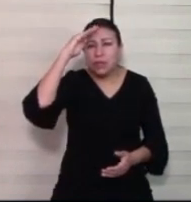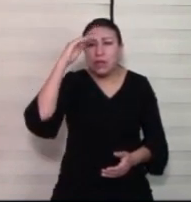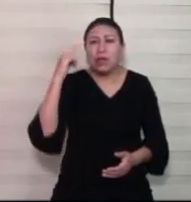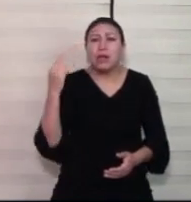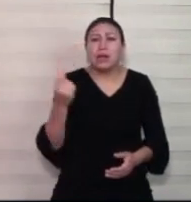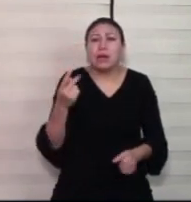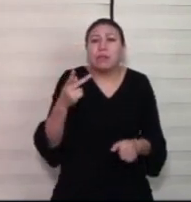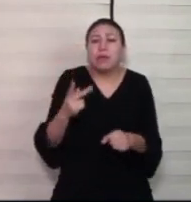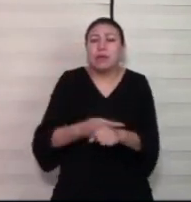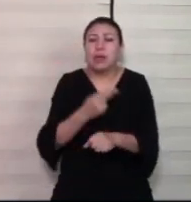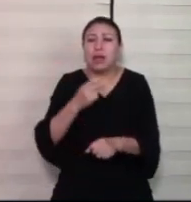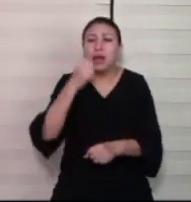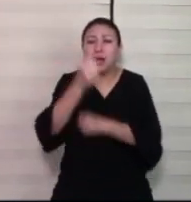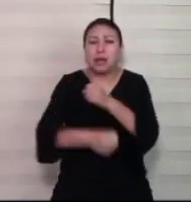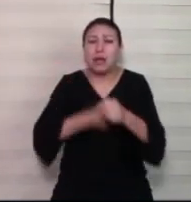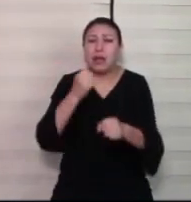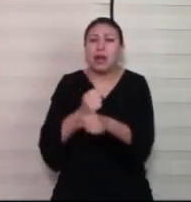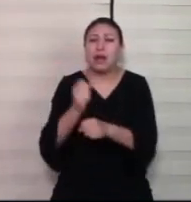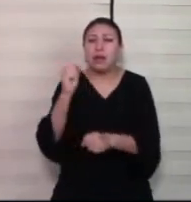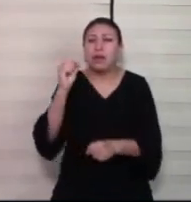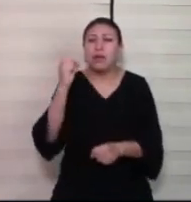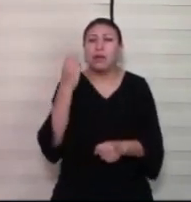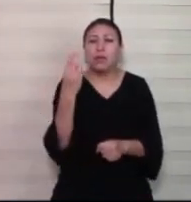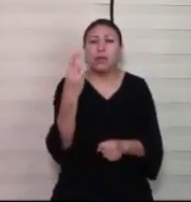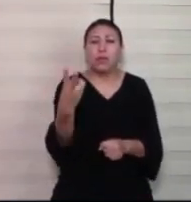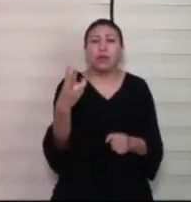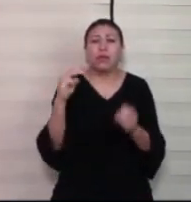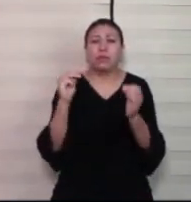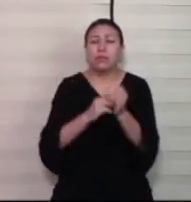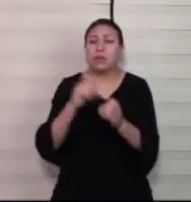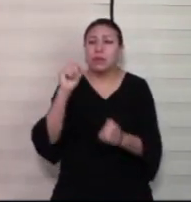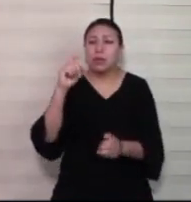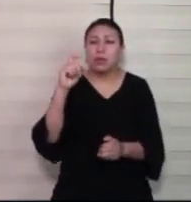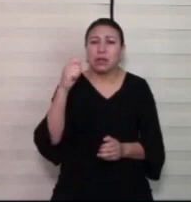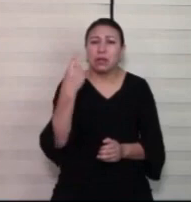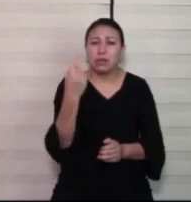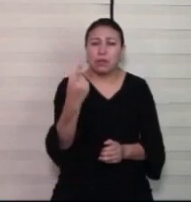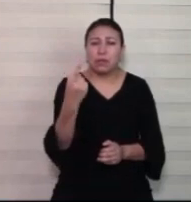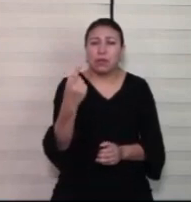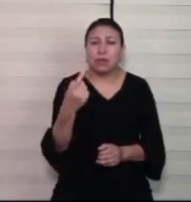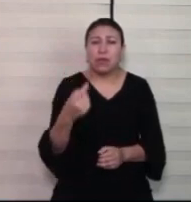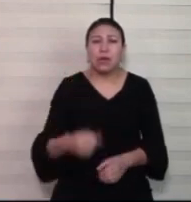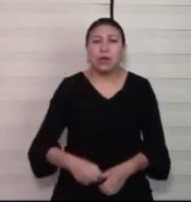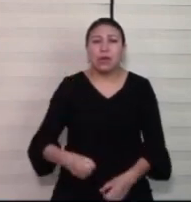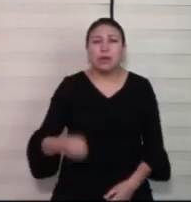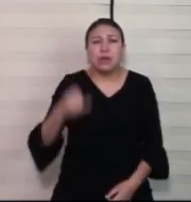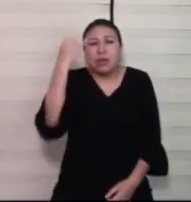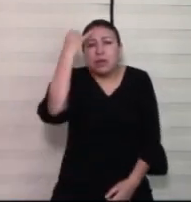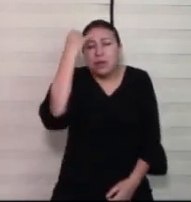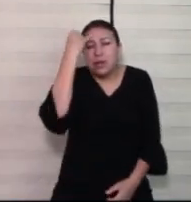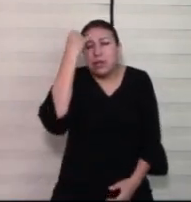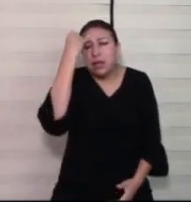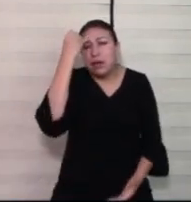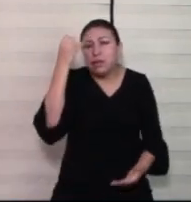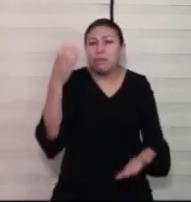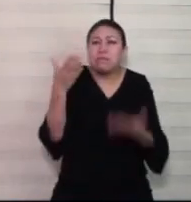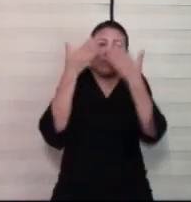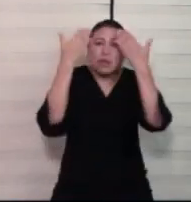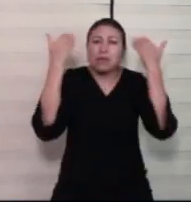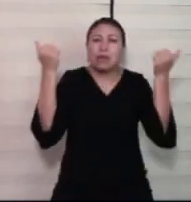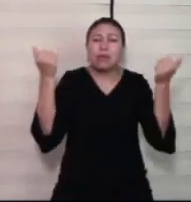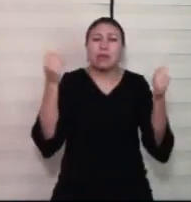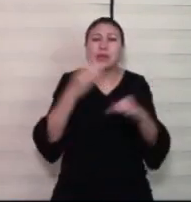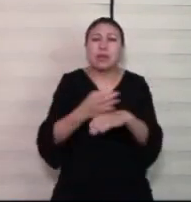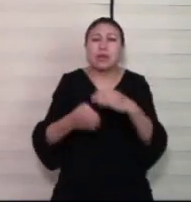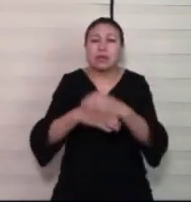2021? Pero esa es una incertidumbre grande, precisamente. Por eso le he titulado